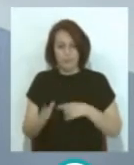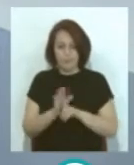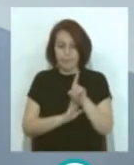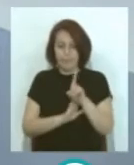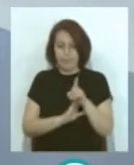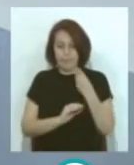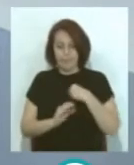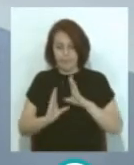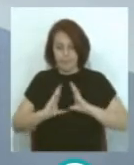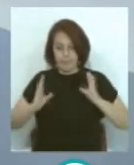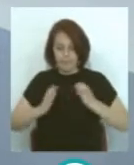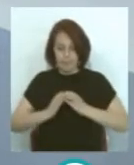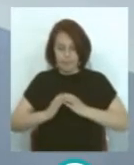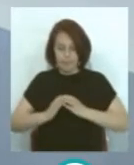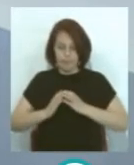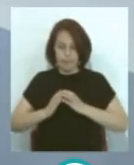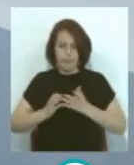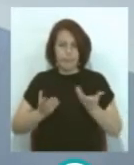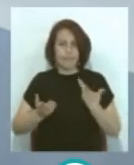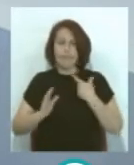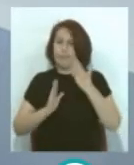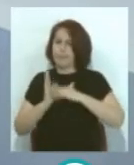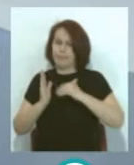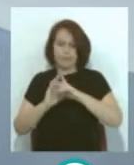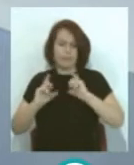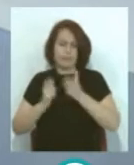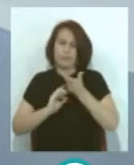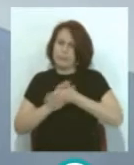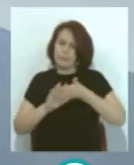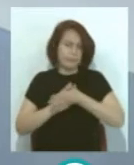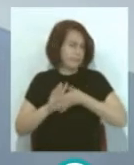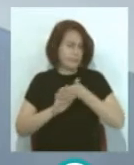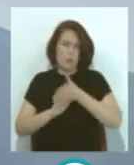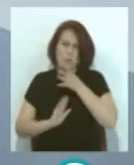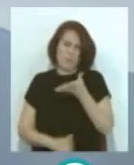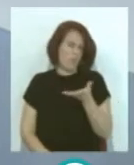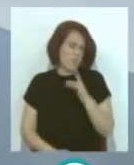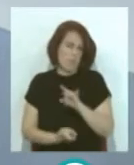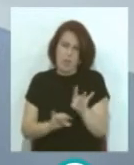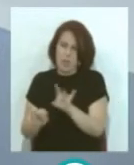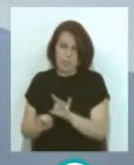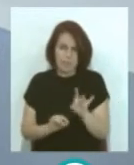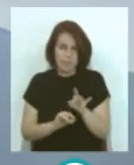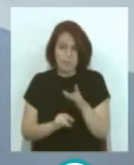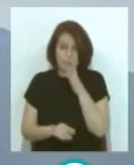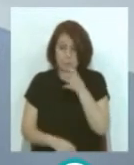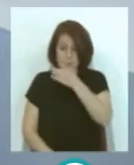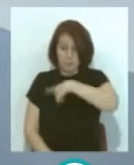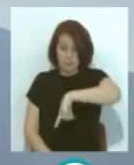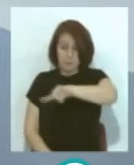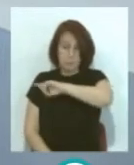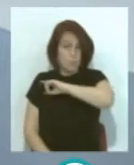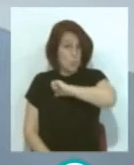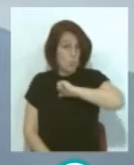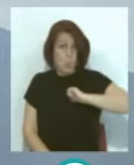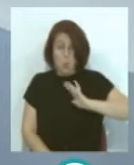grupo. No voy a hablar del Valencia porque no merece la pena. No merece la pena porque ellos solo